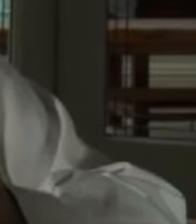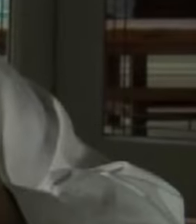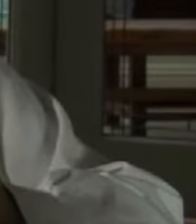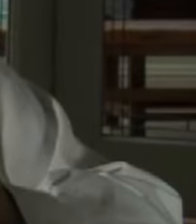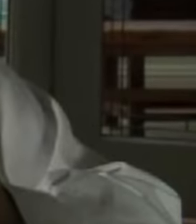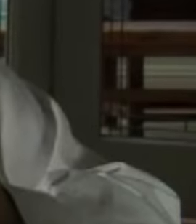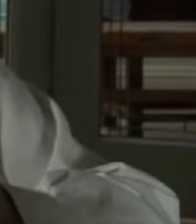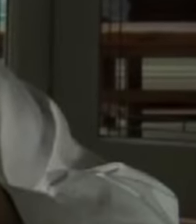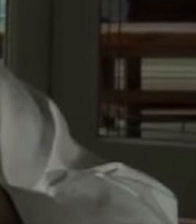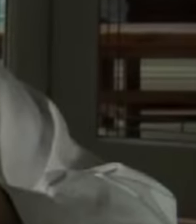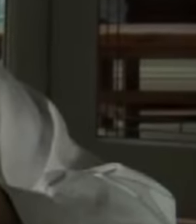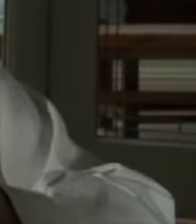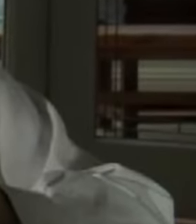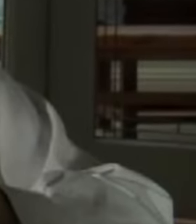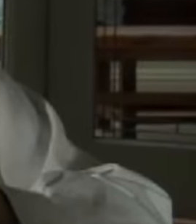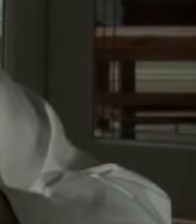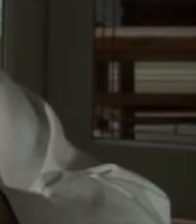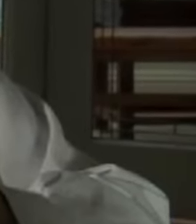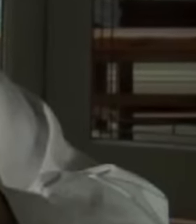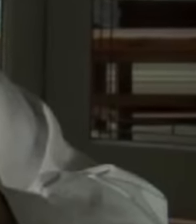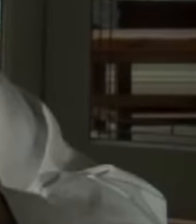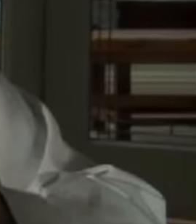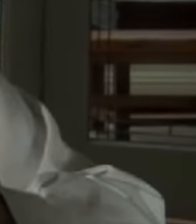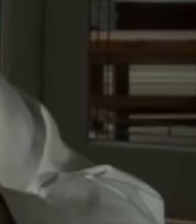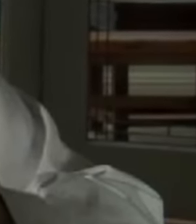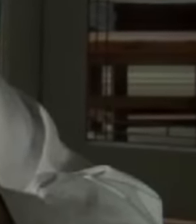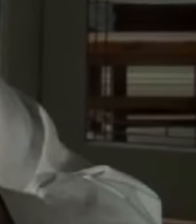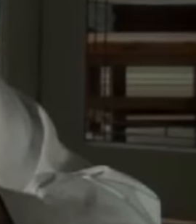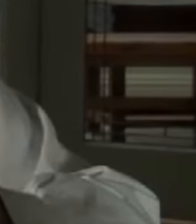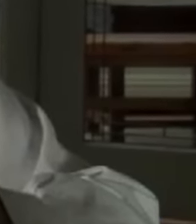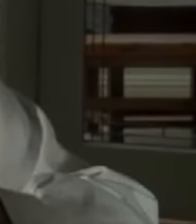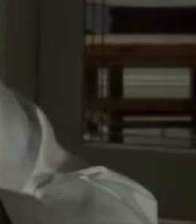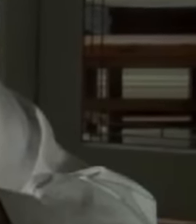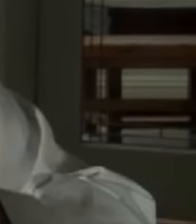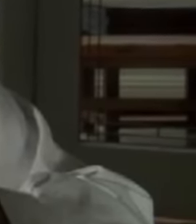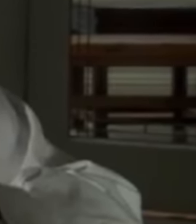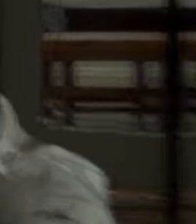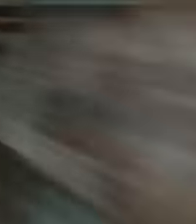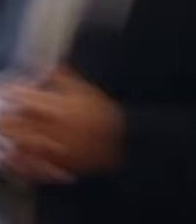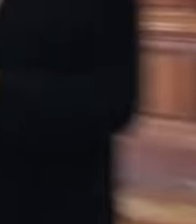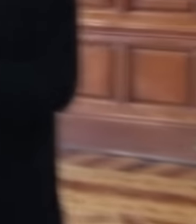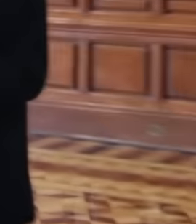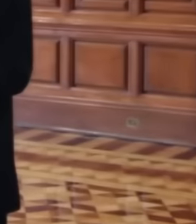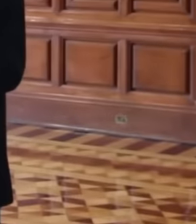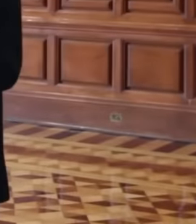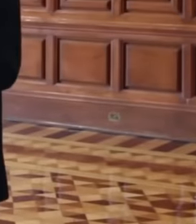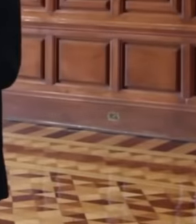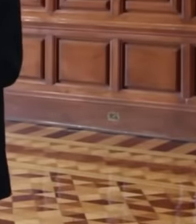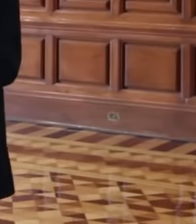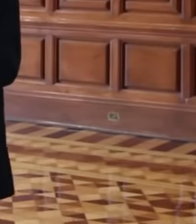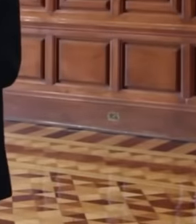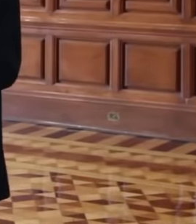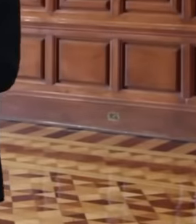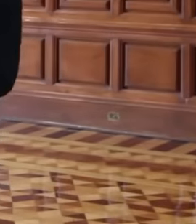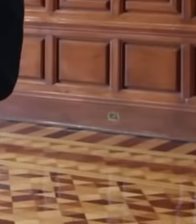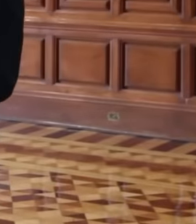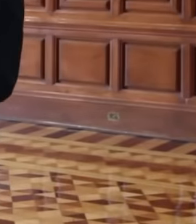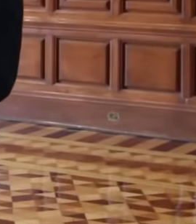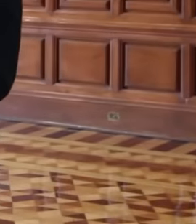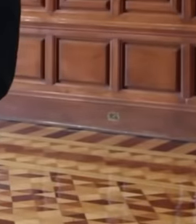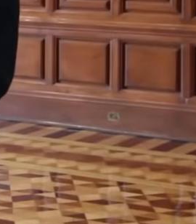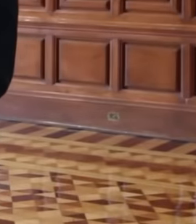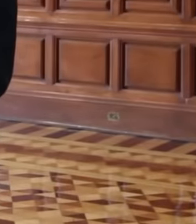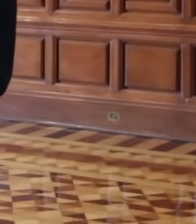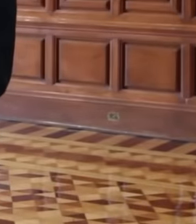sin fundamentos, su reportaje causó risa, ya que el pseudo periodista no logró su objetivo de